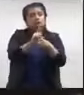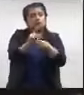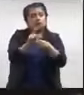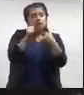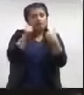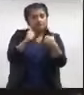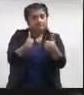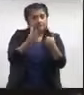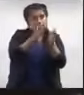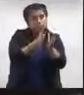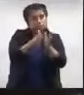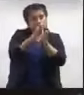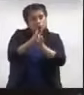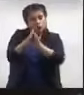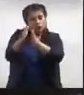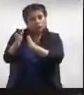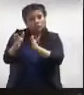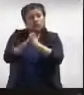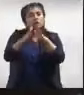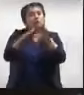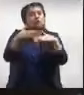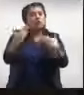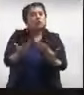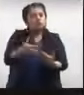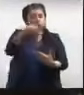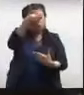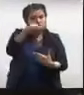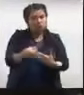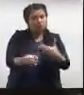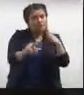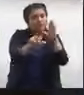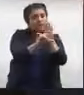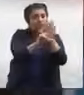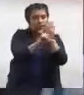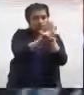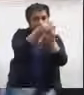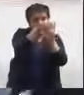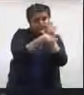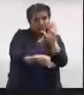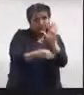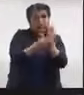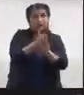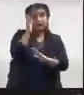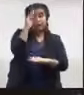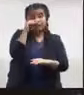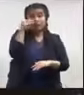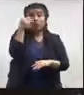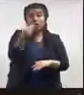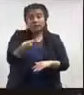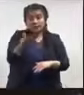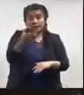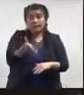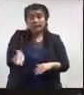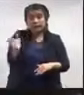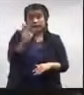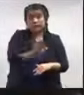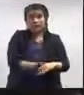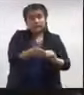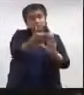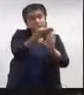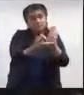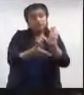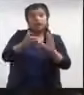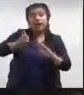cosas en orden, hagamos las cosas con legalidad. Porque después ponen a los